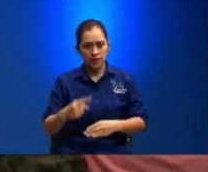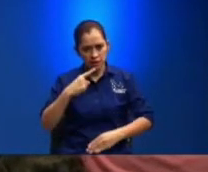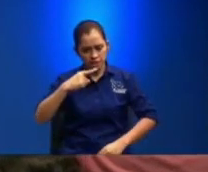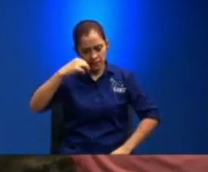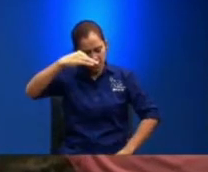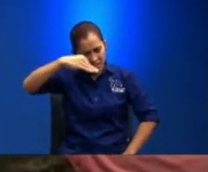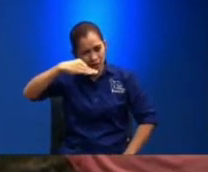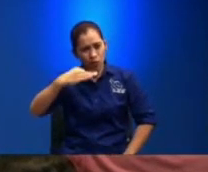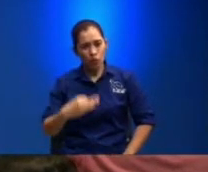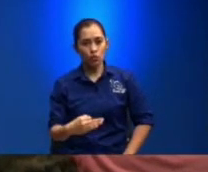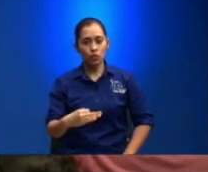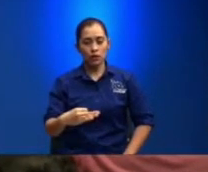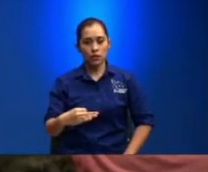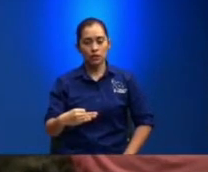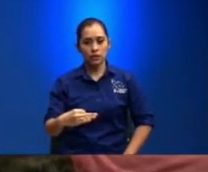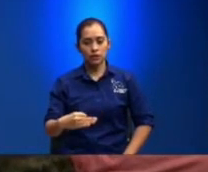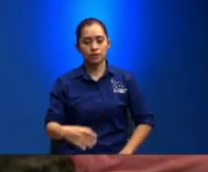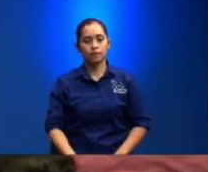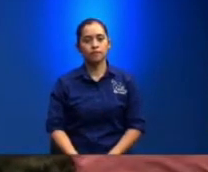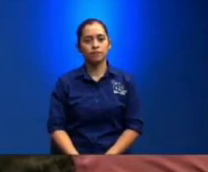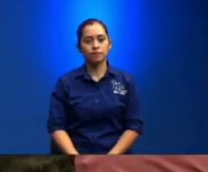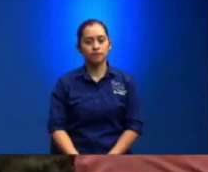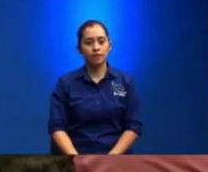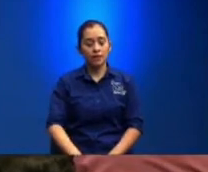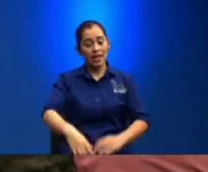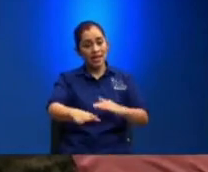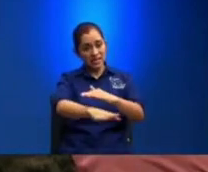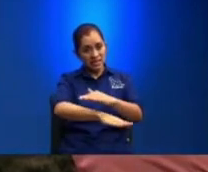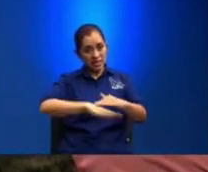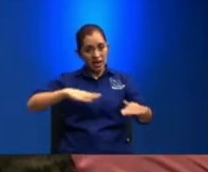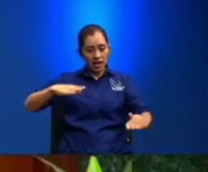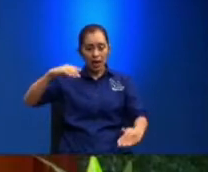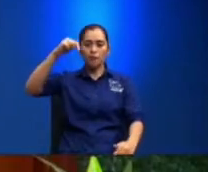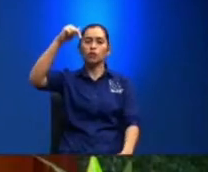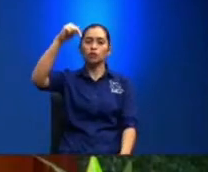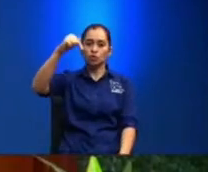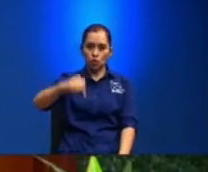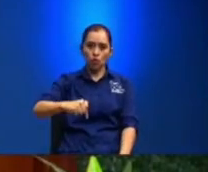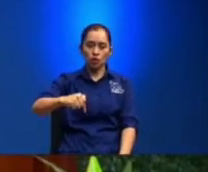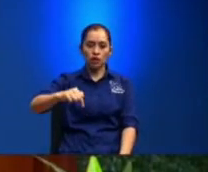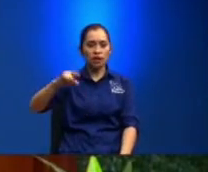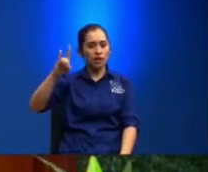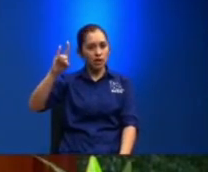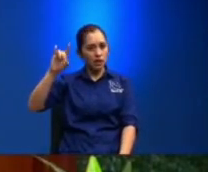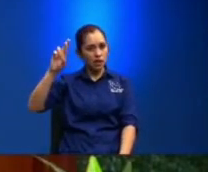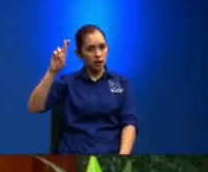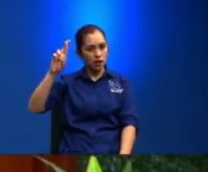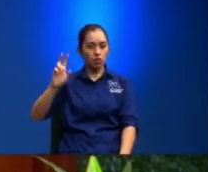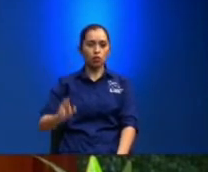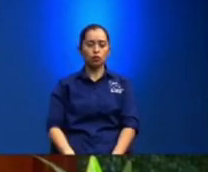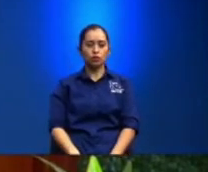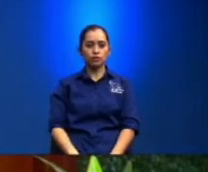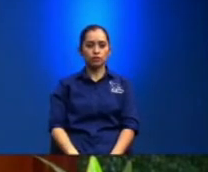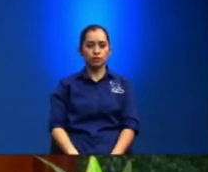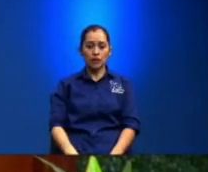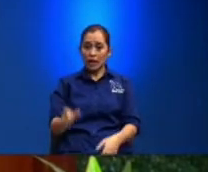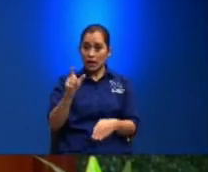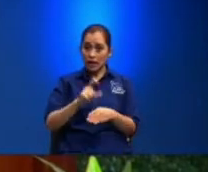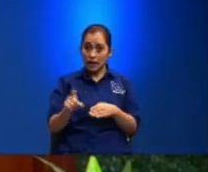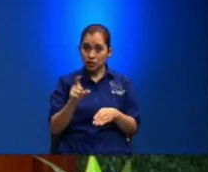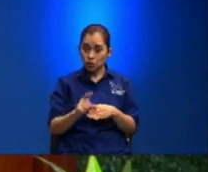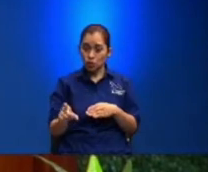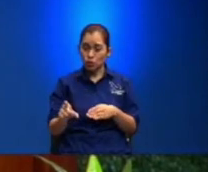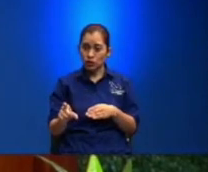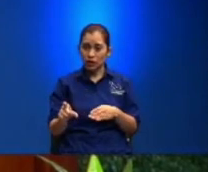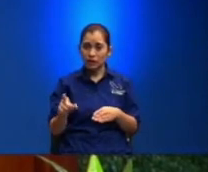bueno entonces salgamos de hoy digámosle al señor si hay alguna cosita por ahí señor que ya sea el líder